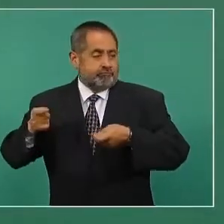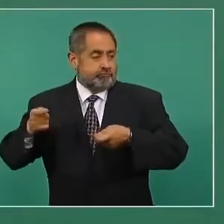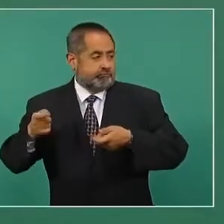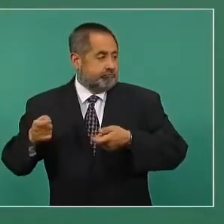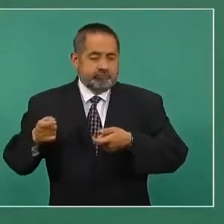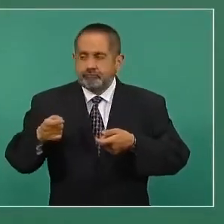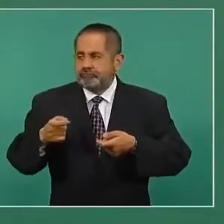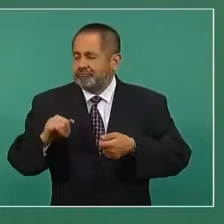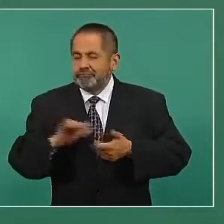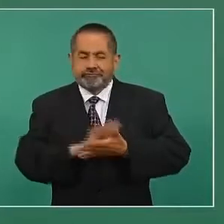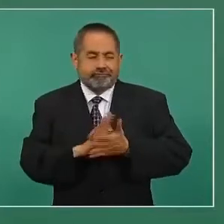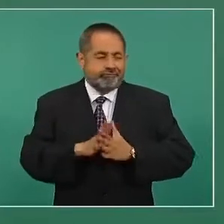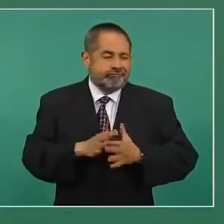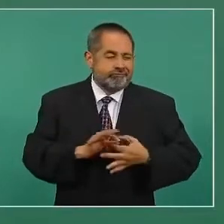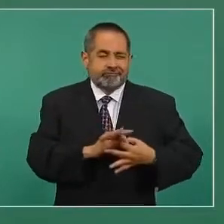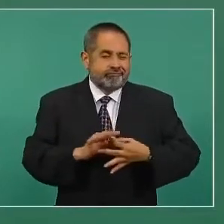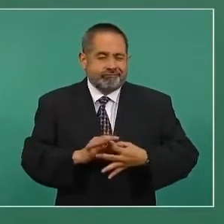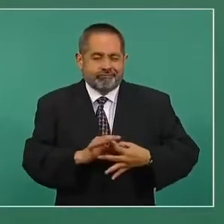hicieron